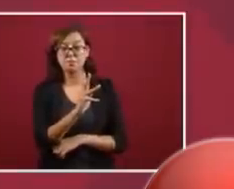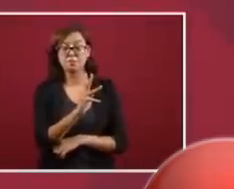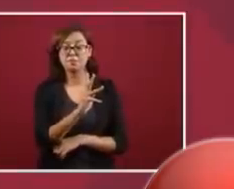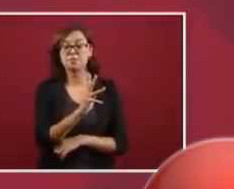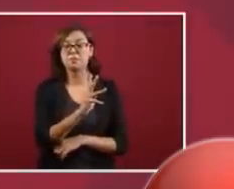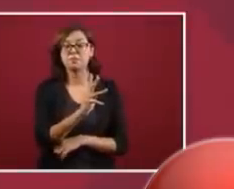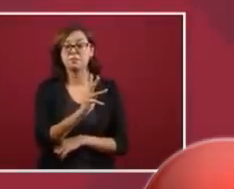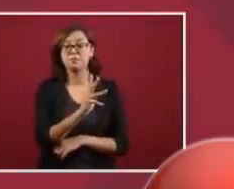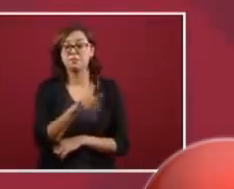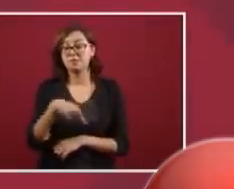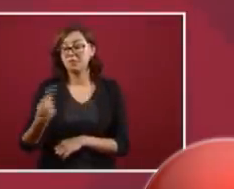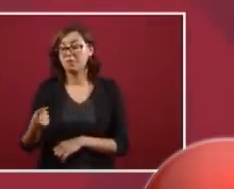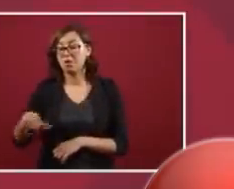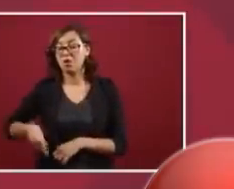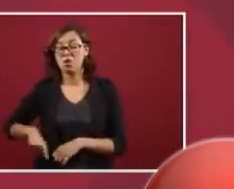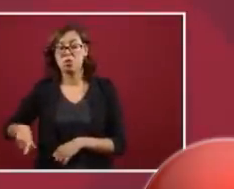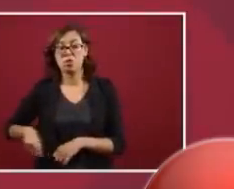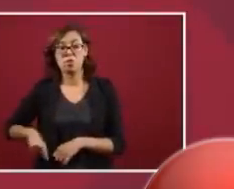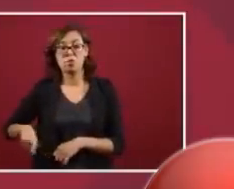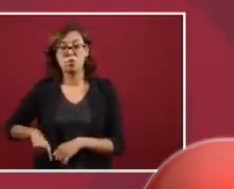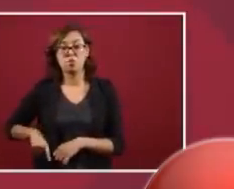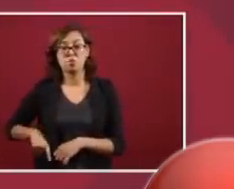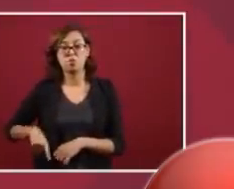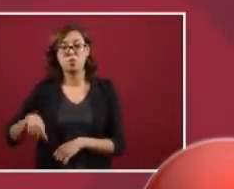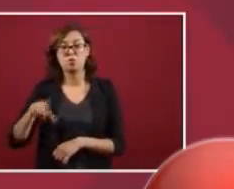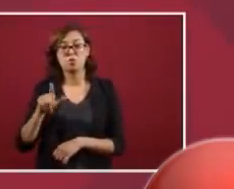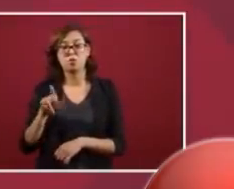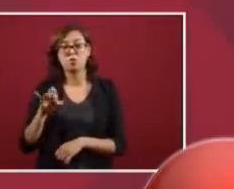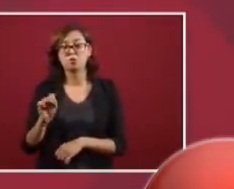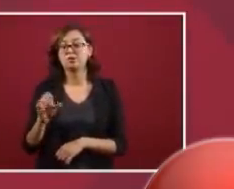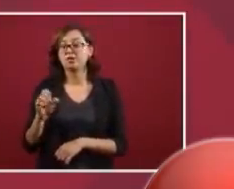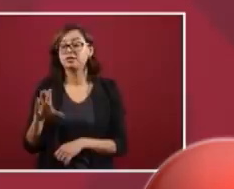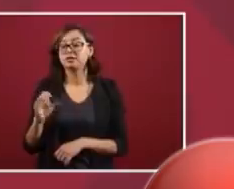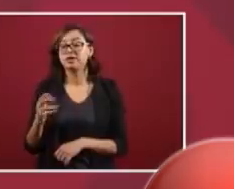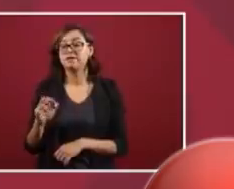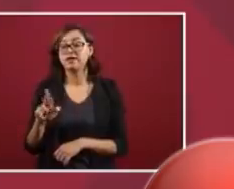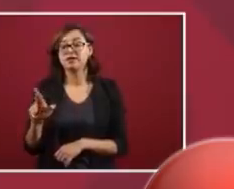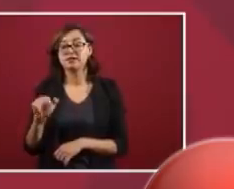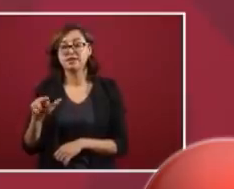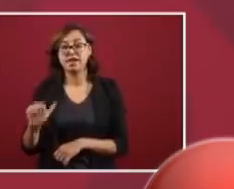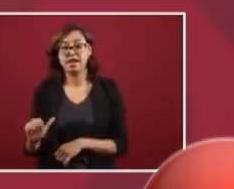con el gobierno de Luis Echeverría,